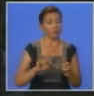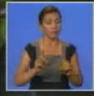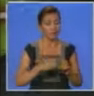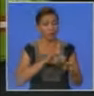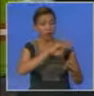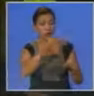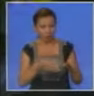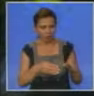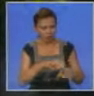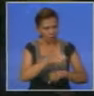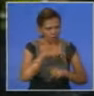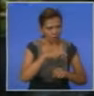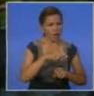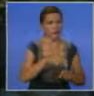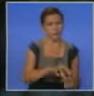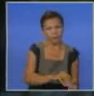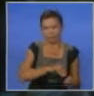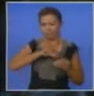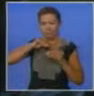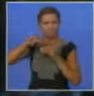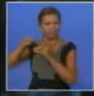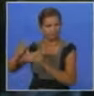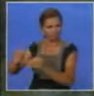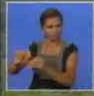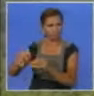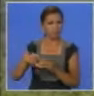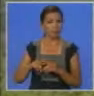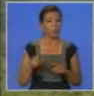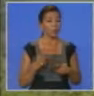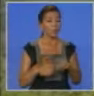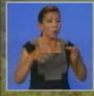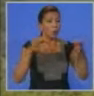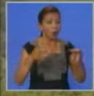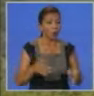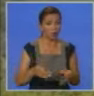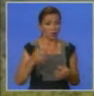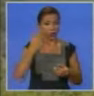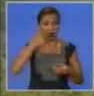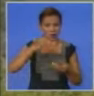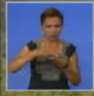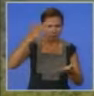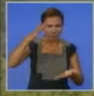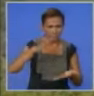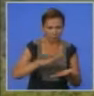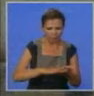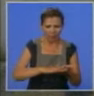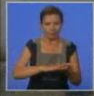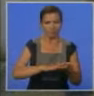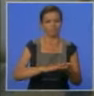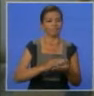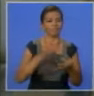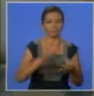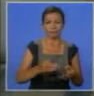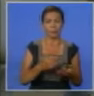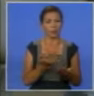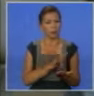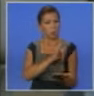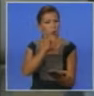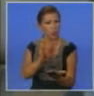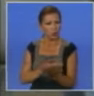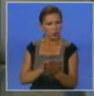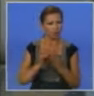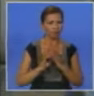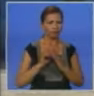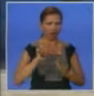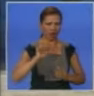camioneta, entre sacos de maíz, pero por falta de combustible tuvieron que aterrizar en la pista privada de Allangue, provincia de Santa Elena, donde se halló